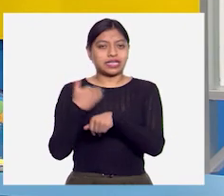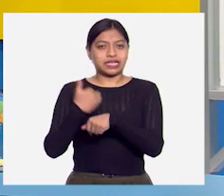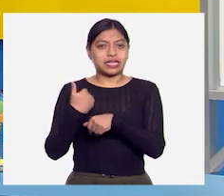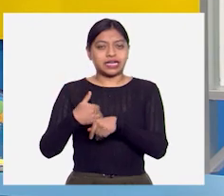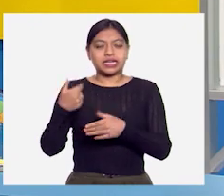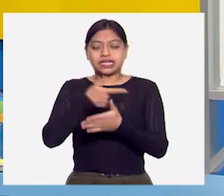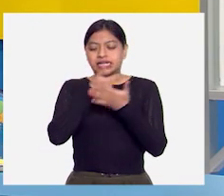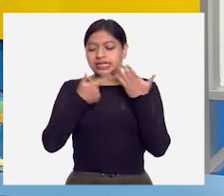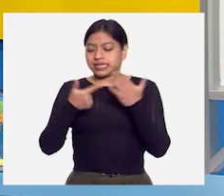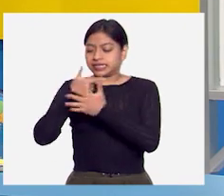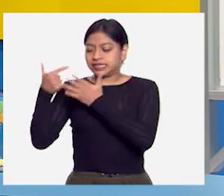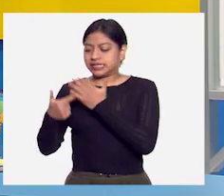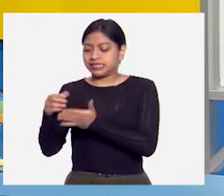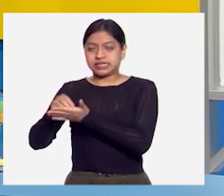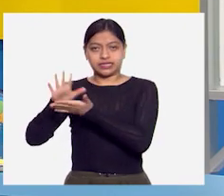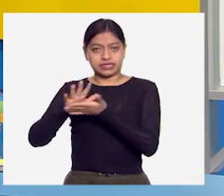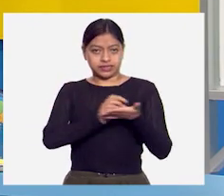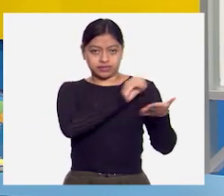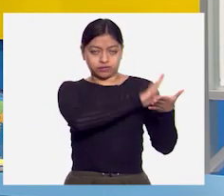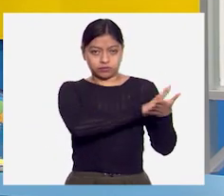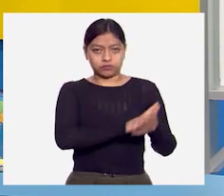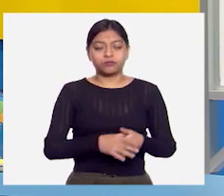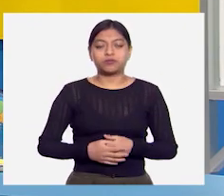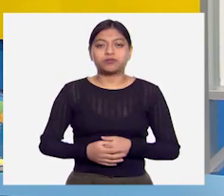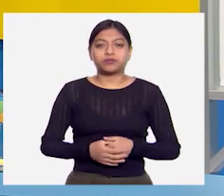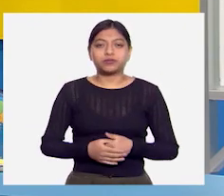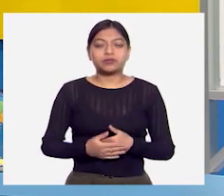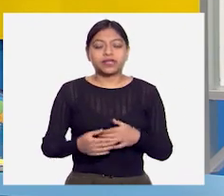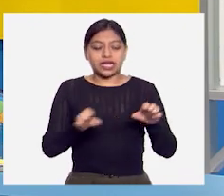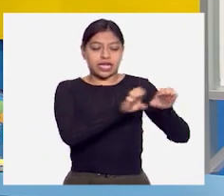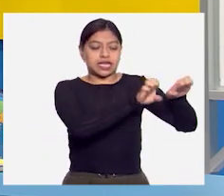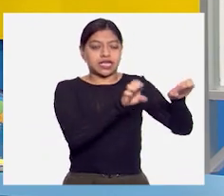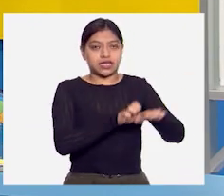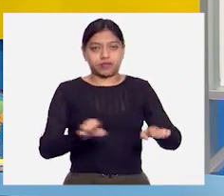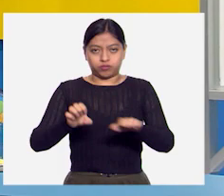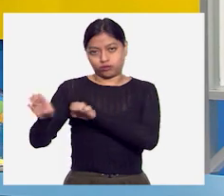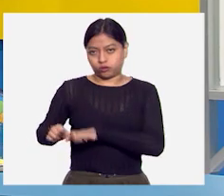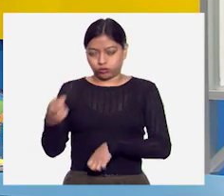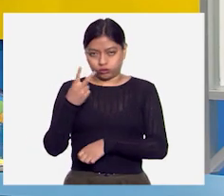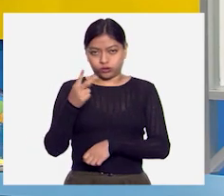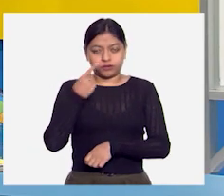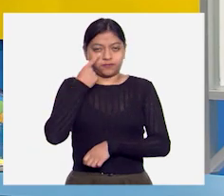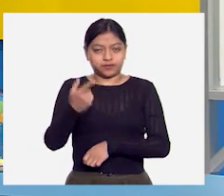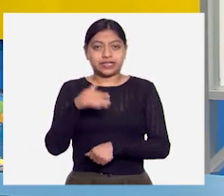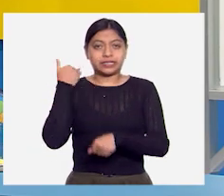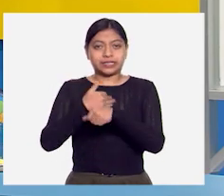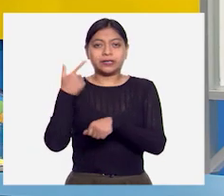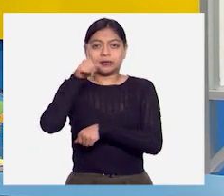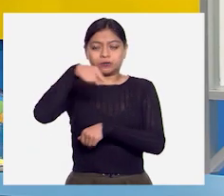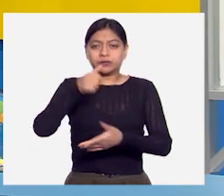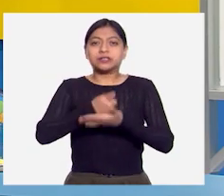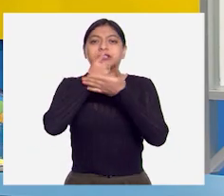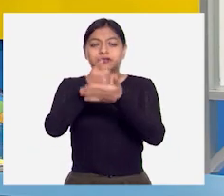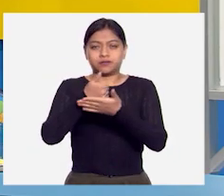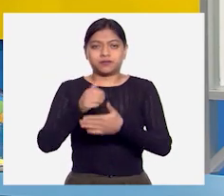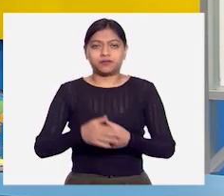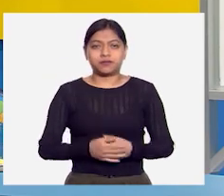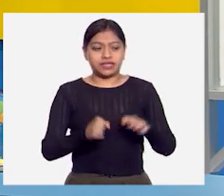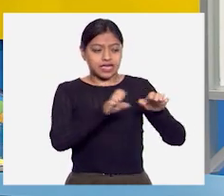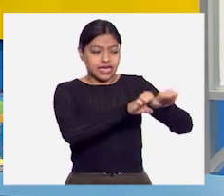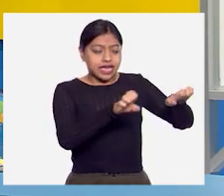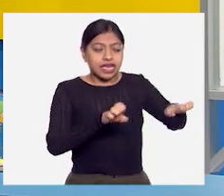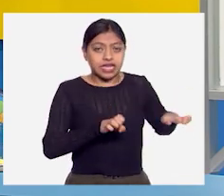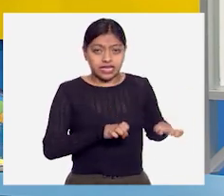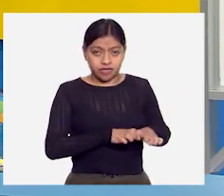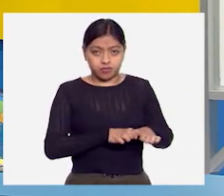los resultados de las tiradas de los dados de ambos equipos. Ahora, ¿me ayudas a determinar en cada equipo cuál